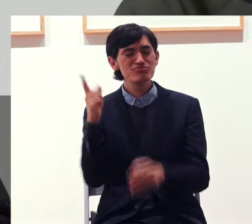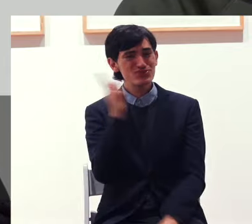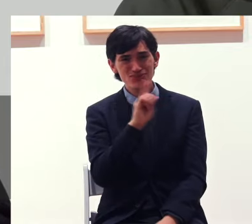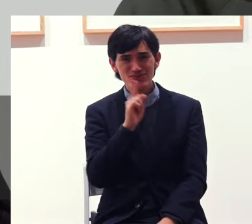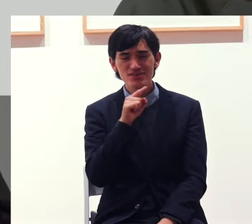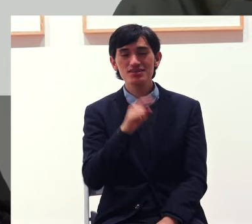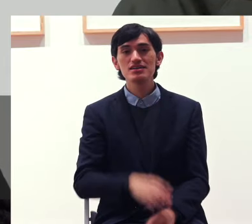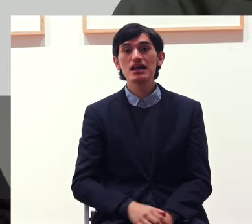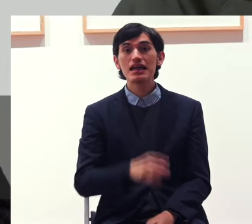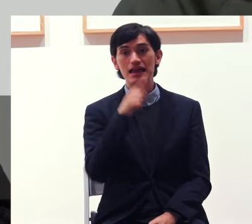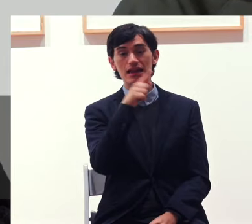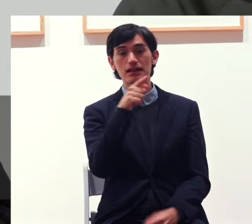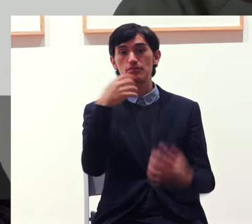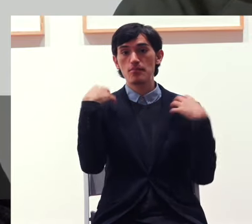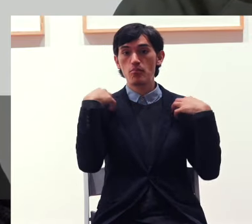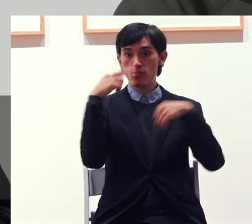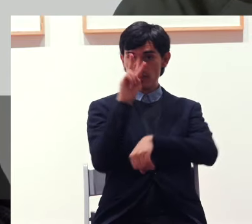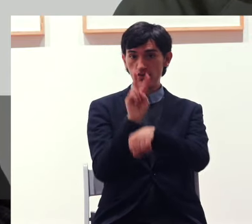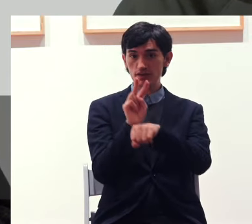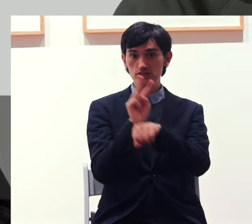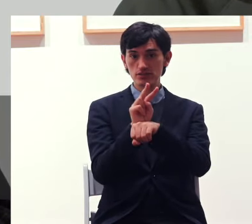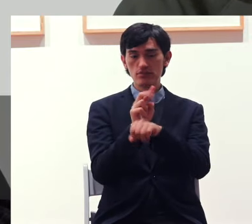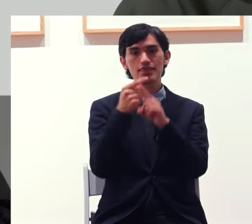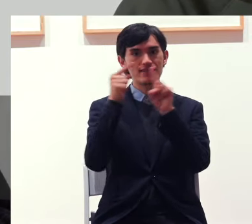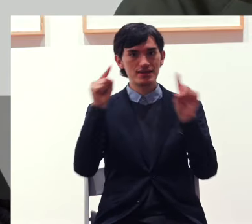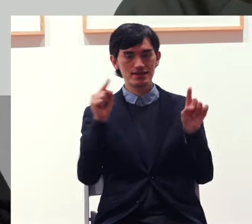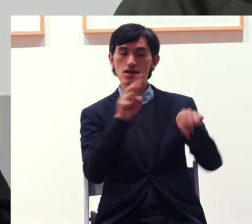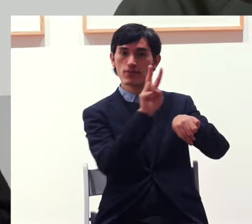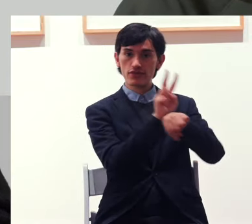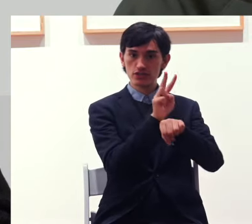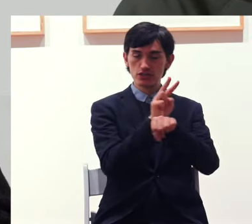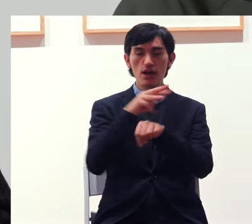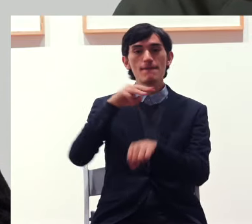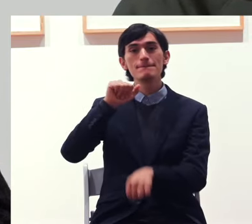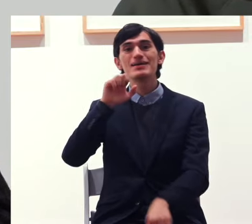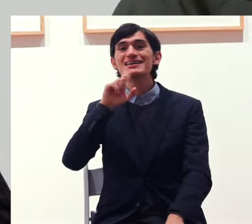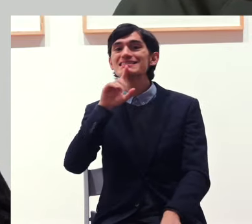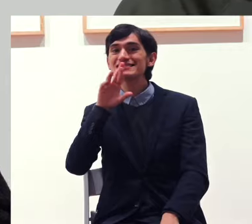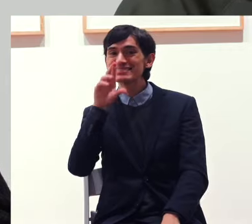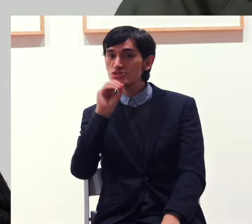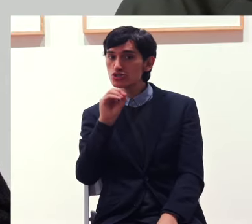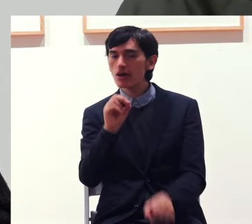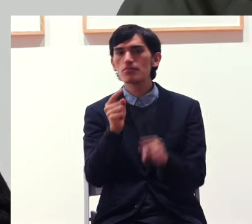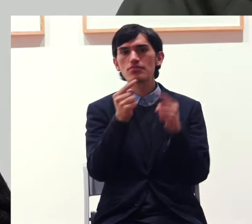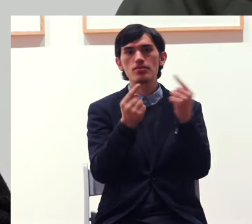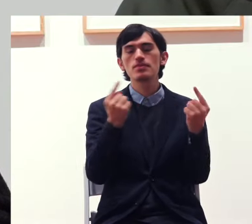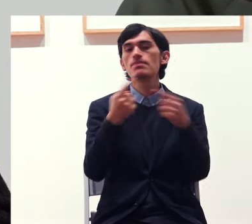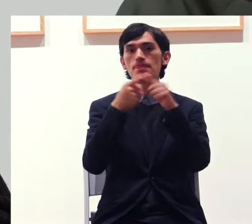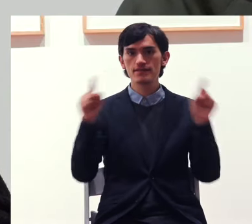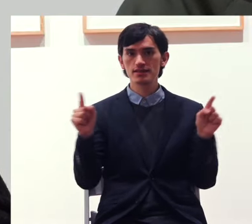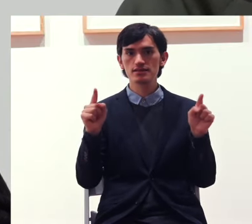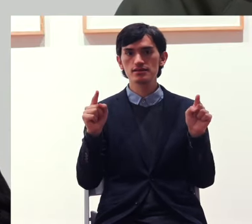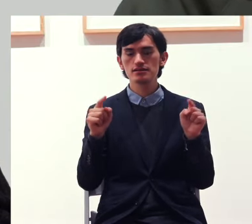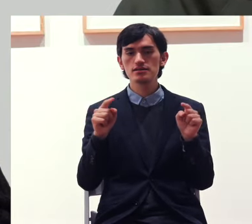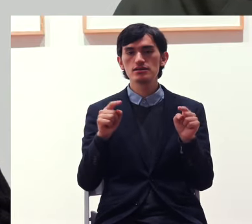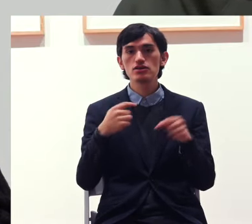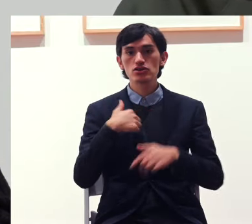no hay, no, es... Bueno, como profesor y maestro, que es distinto, porque es distinto a un maestro que un